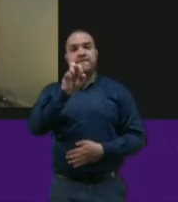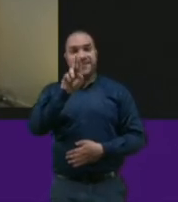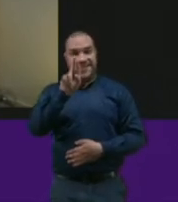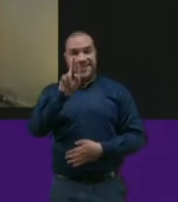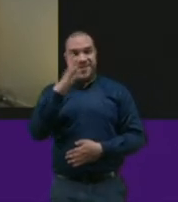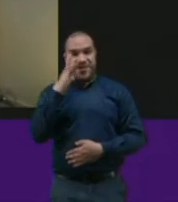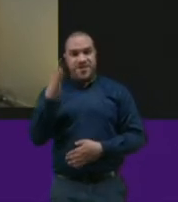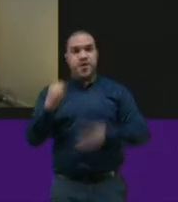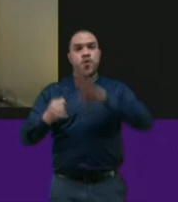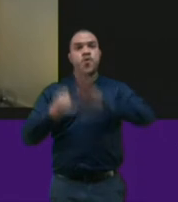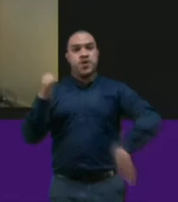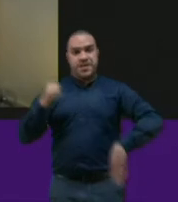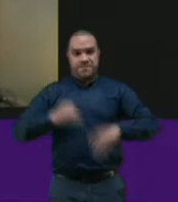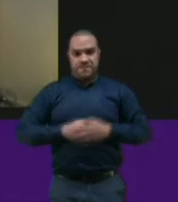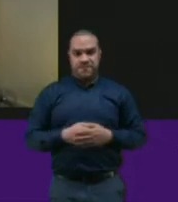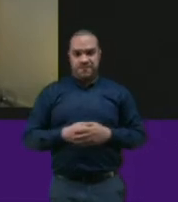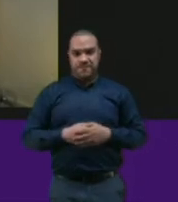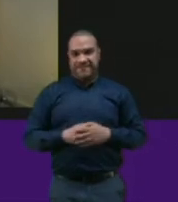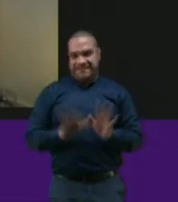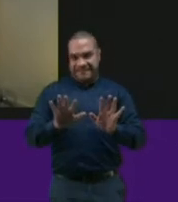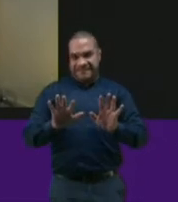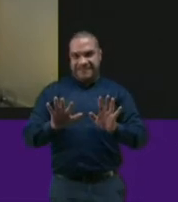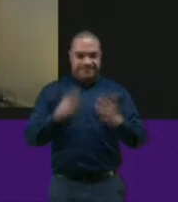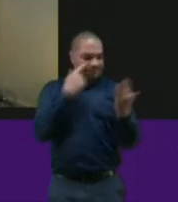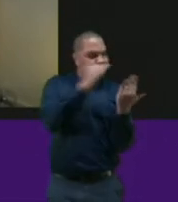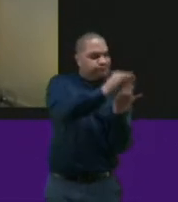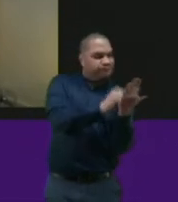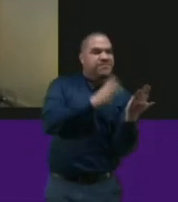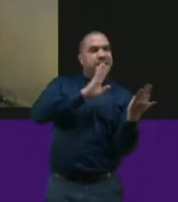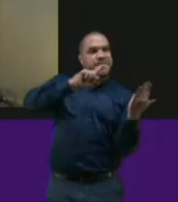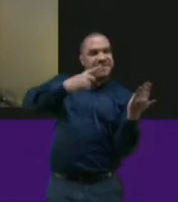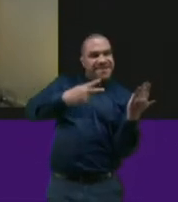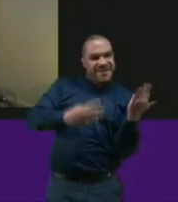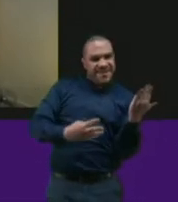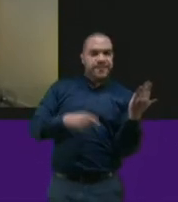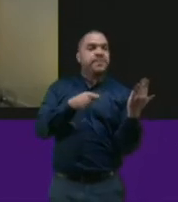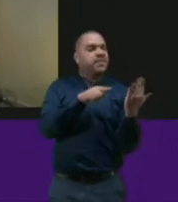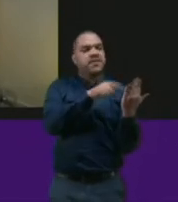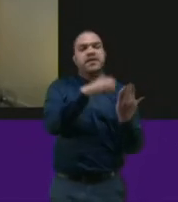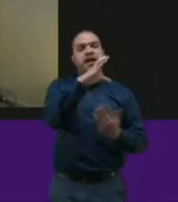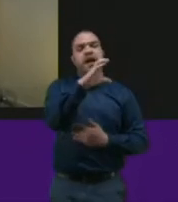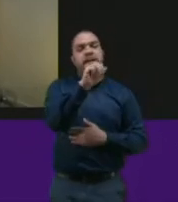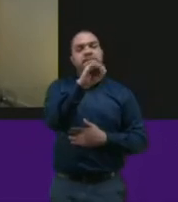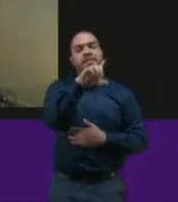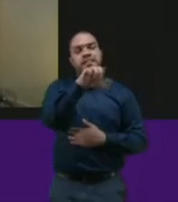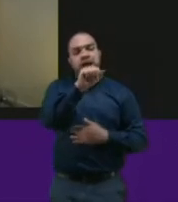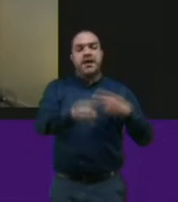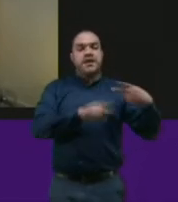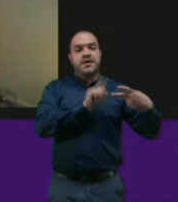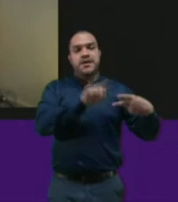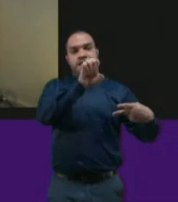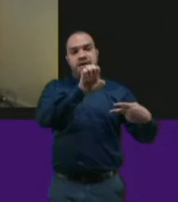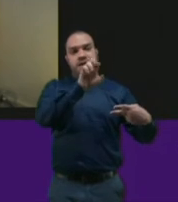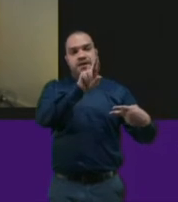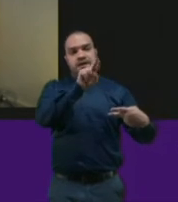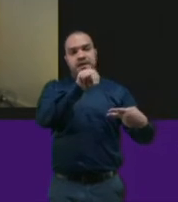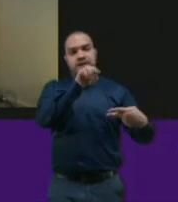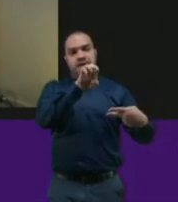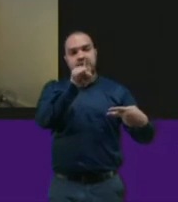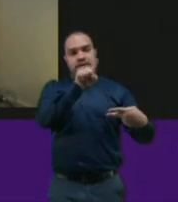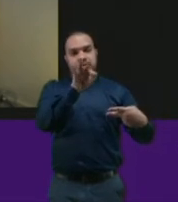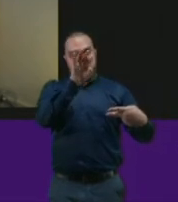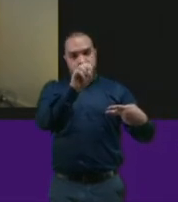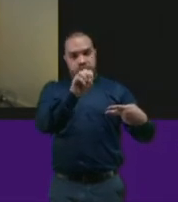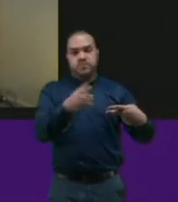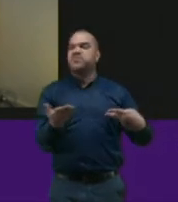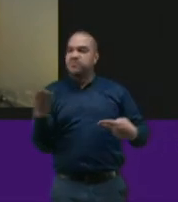entonces discúlpame, Javier, pero vamos con María Camila Muñoz y Ernesto Fabián Sampaio. Fabián, te dejo que tú le hagas